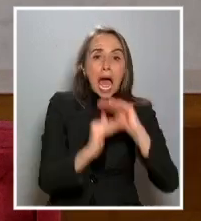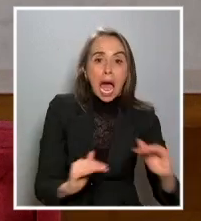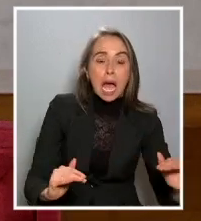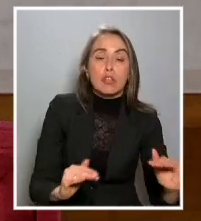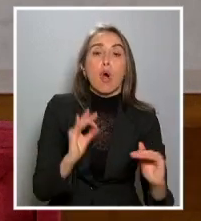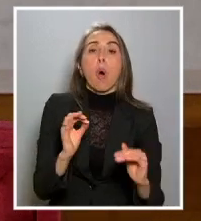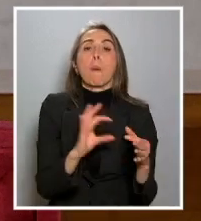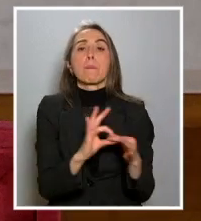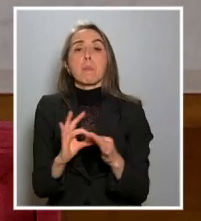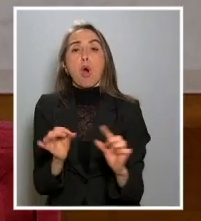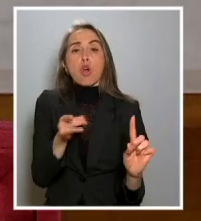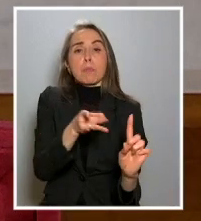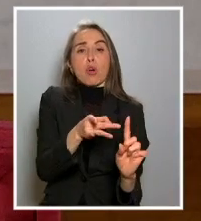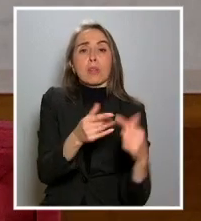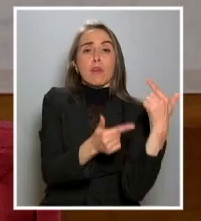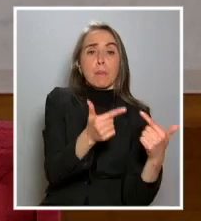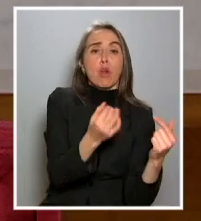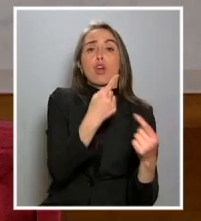índole.